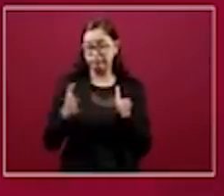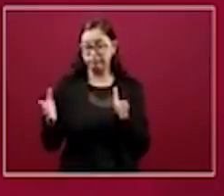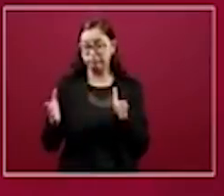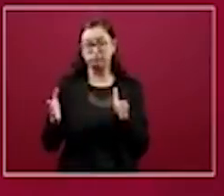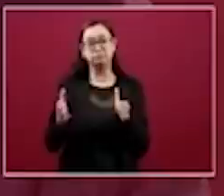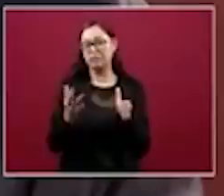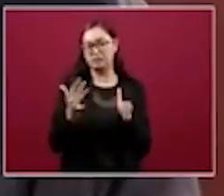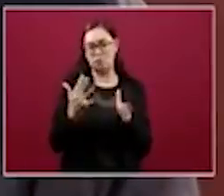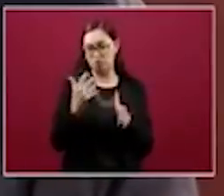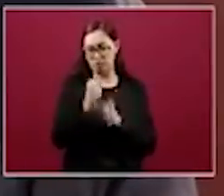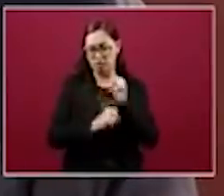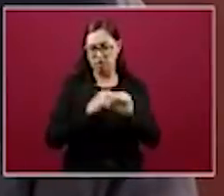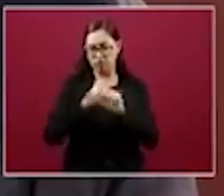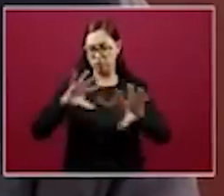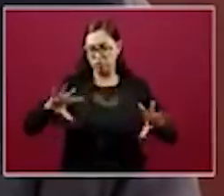50 años,